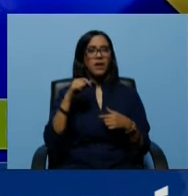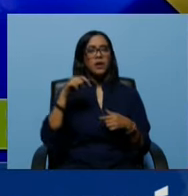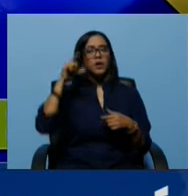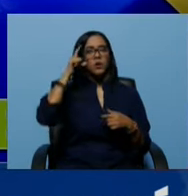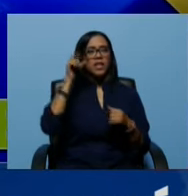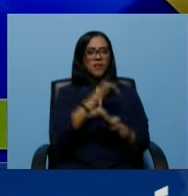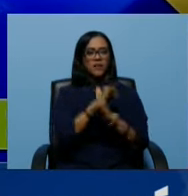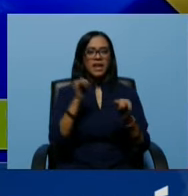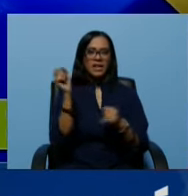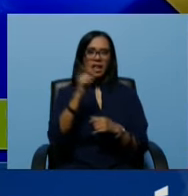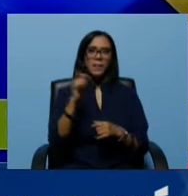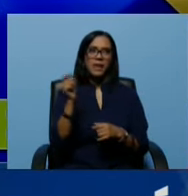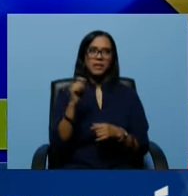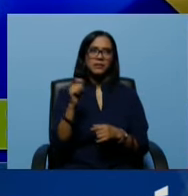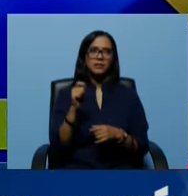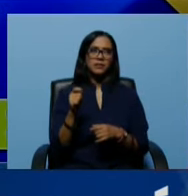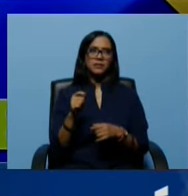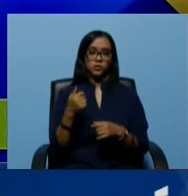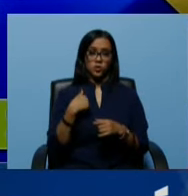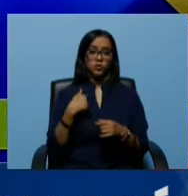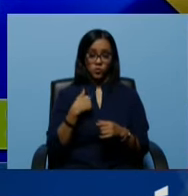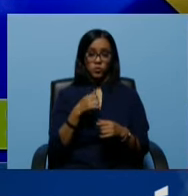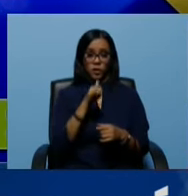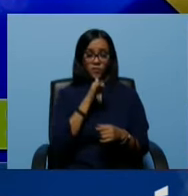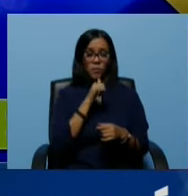de mes. Yo he contado esto,